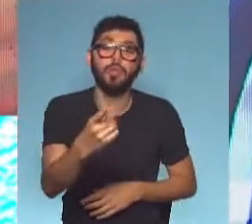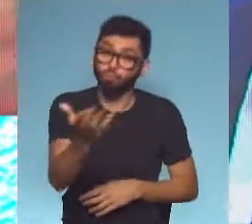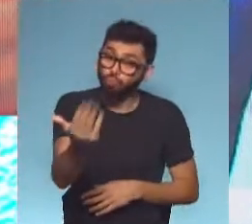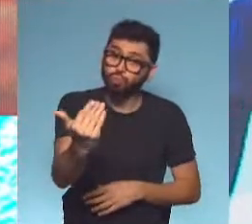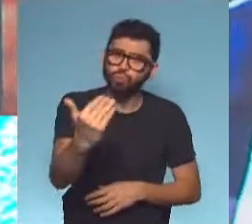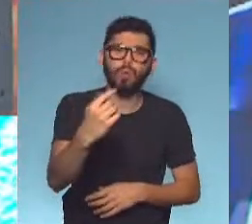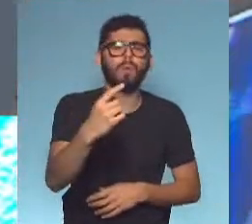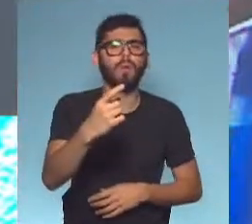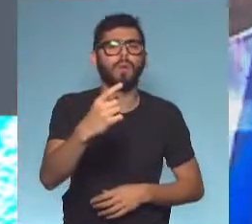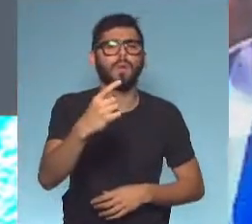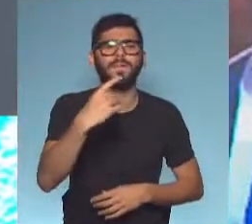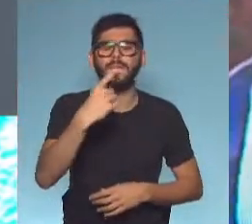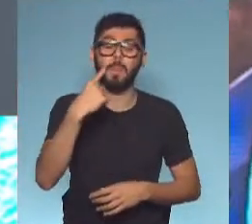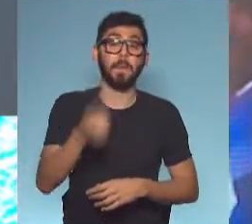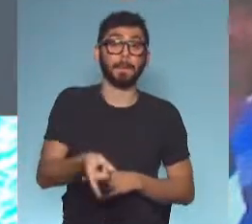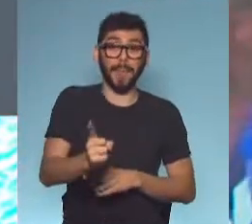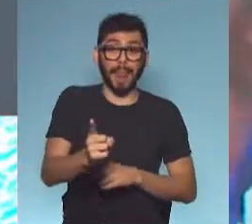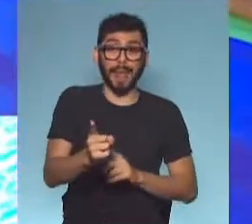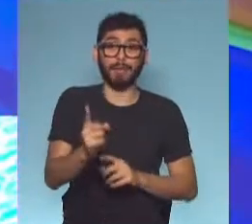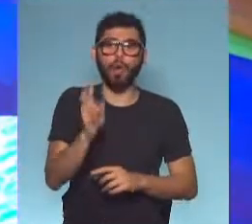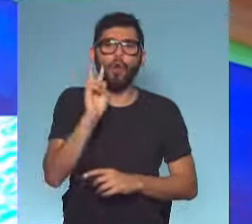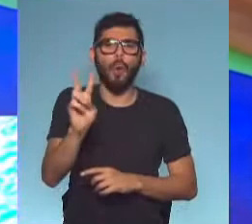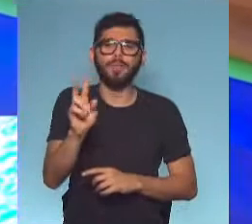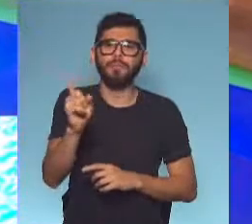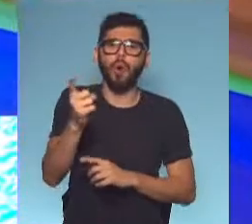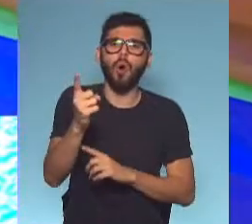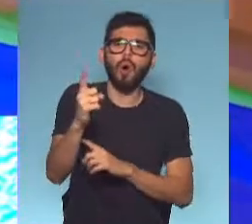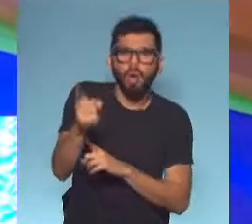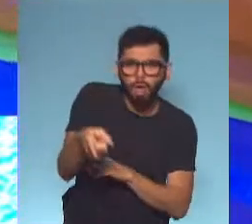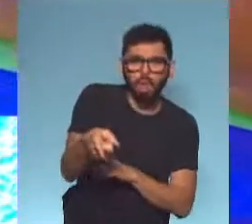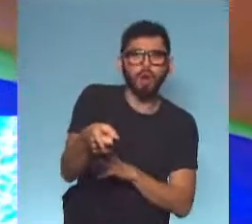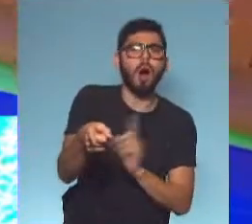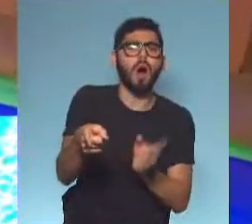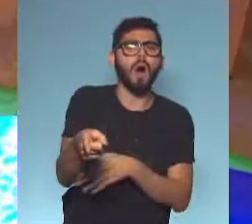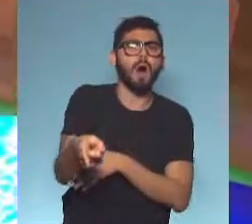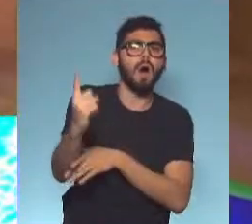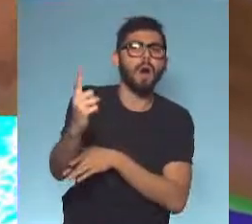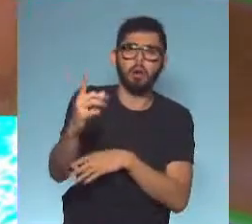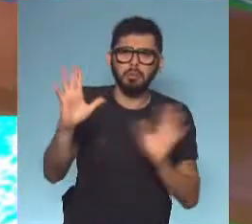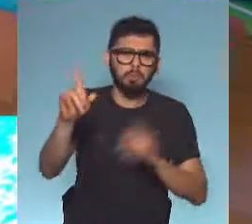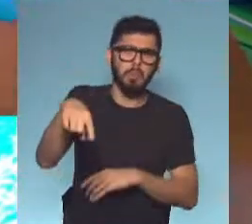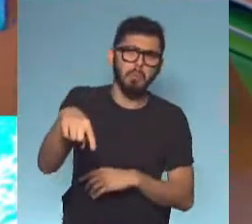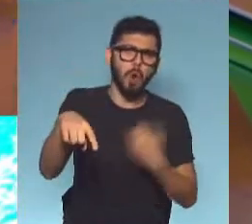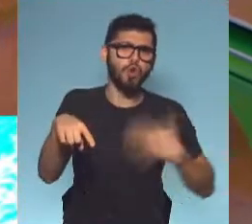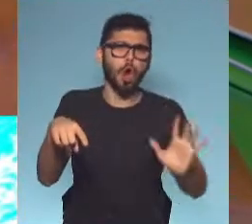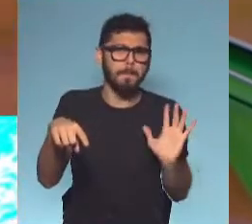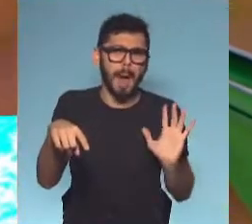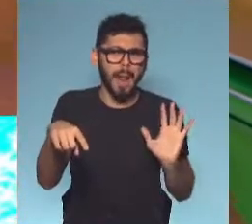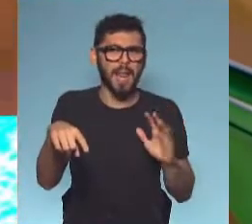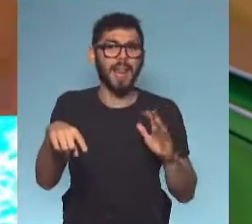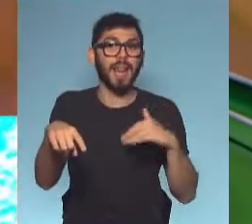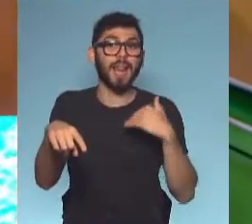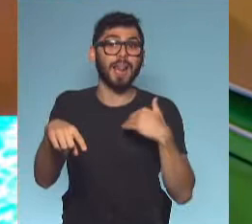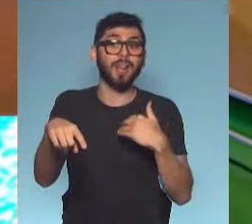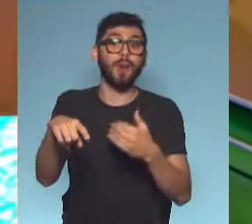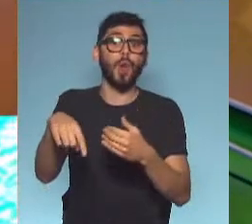estás hablando de cuando vemos al pene, ¿en estado erecto o en estado no? No, erecto. En estado sin erección. Ah, vamos y después a ver. Sale la parte que